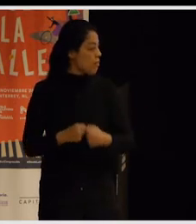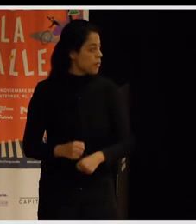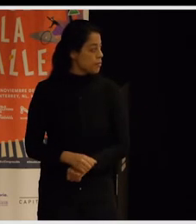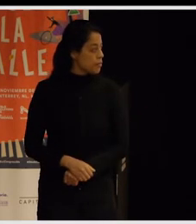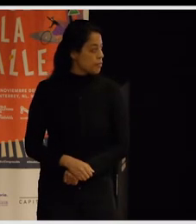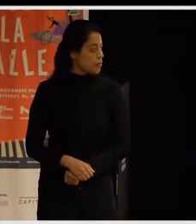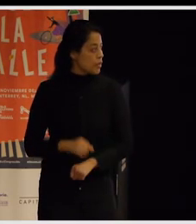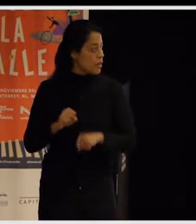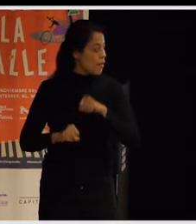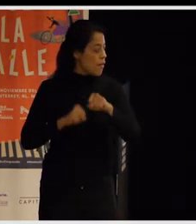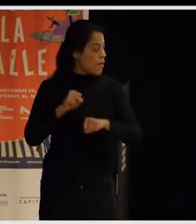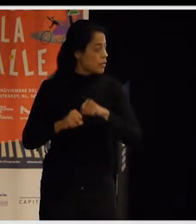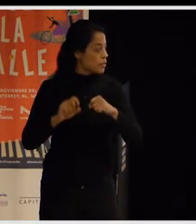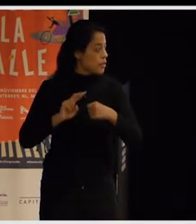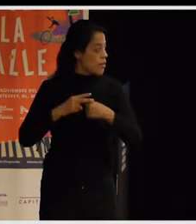hicimos